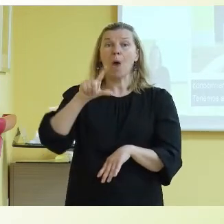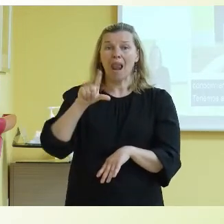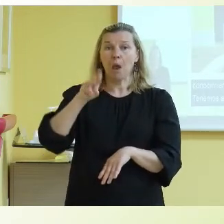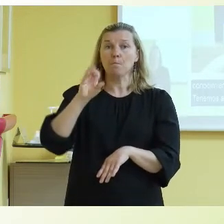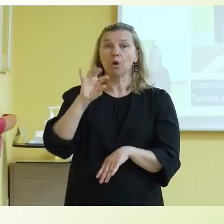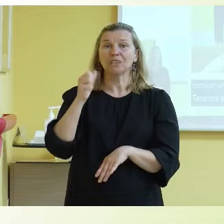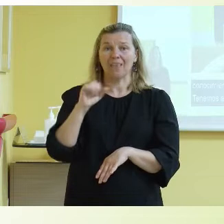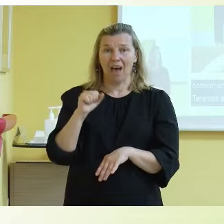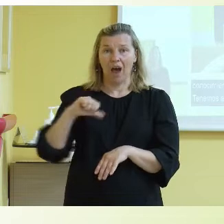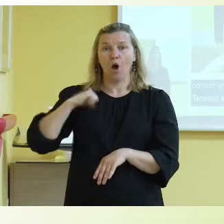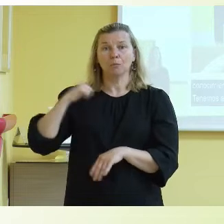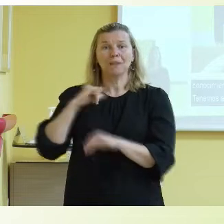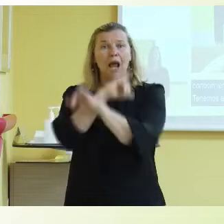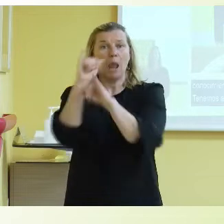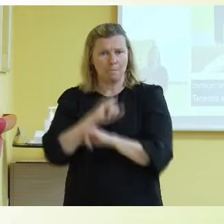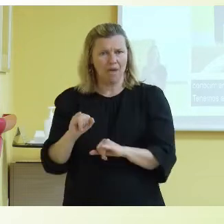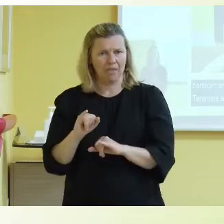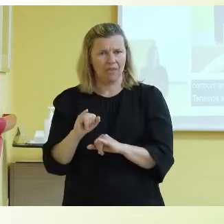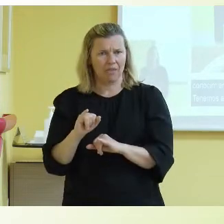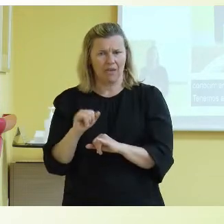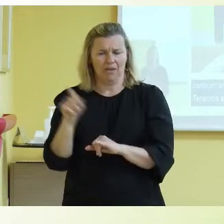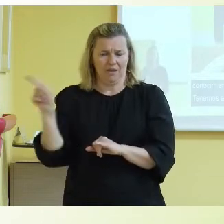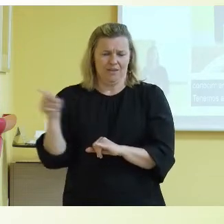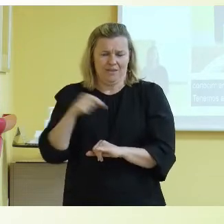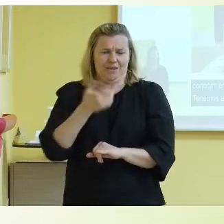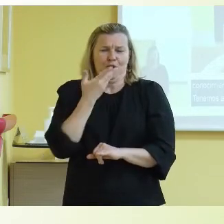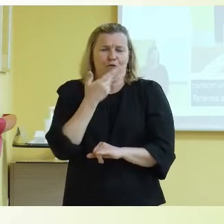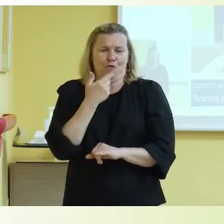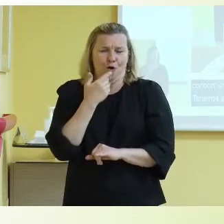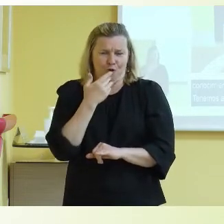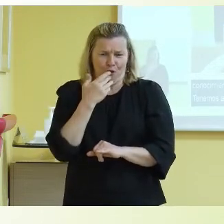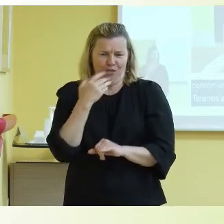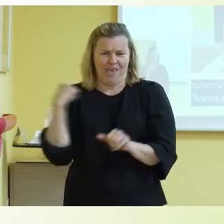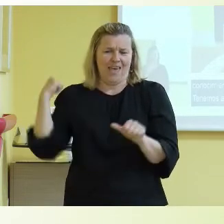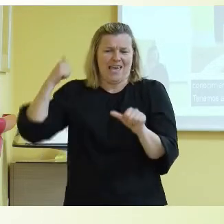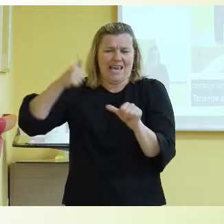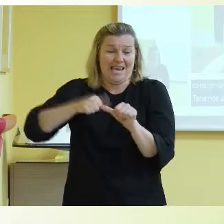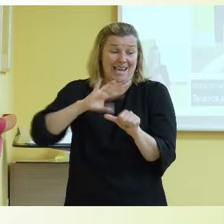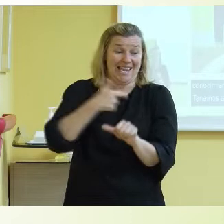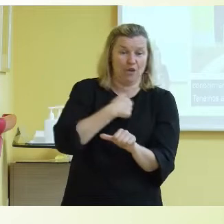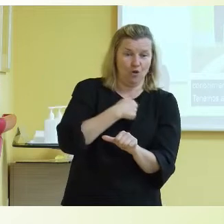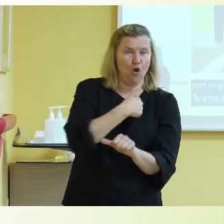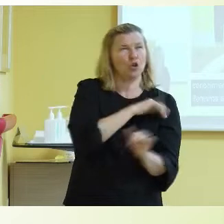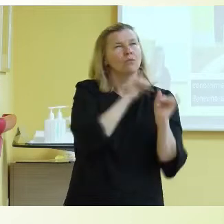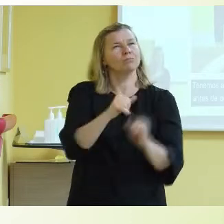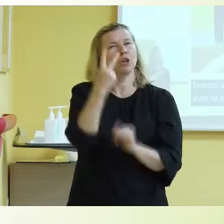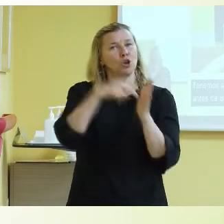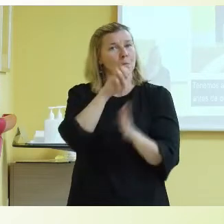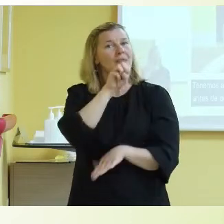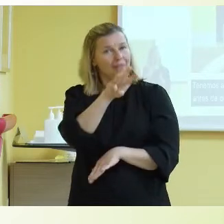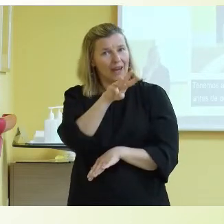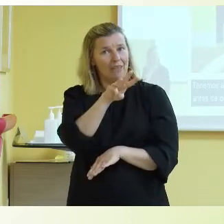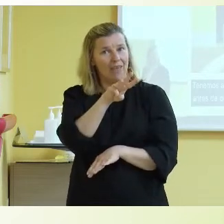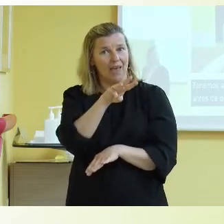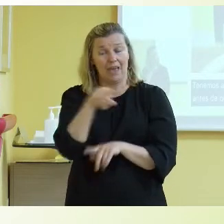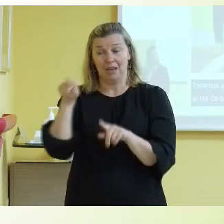que bueno, pues conoce el centro mucho antes de que yo viniera incluso. Yo llegué en el año 2013, él y yo sé que